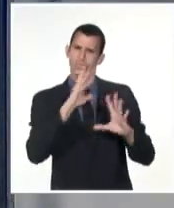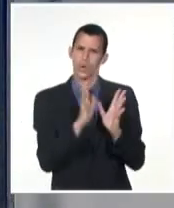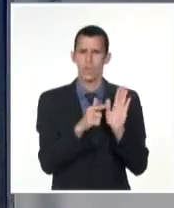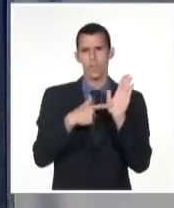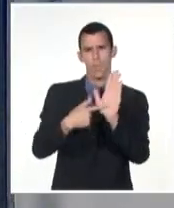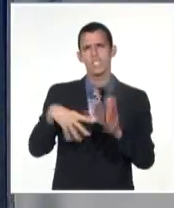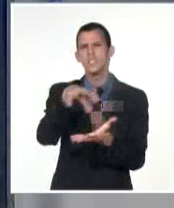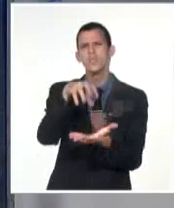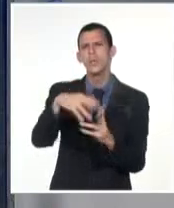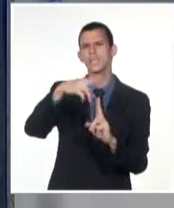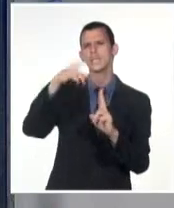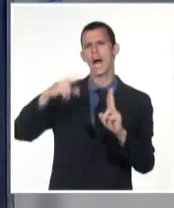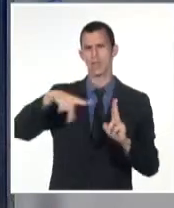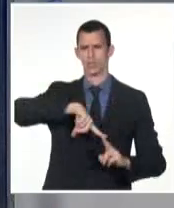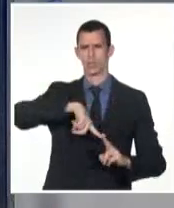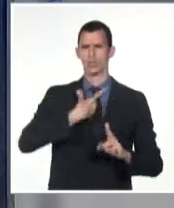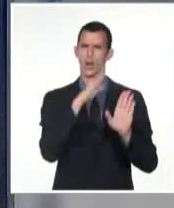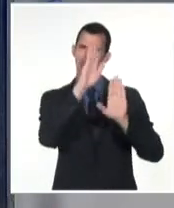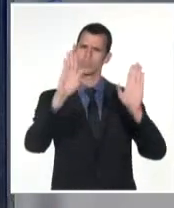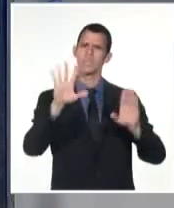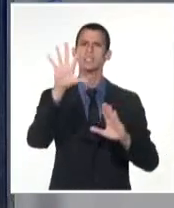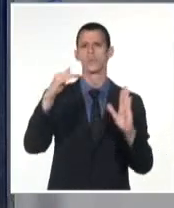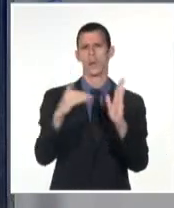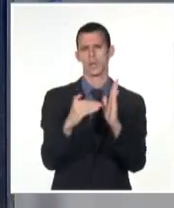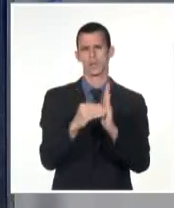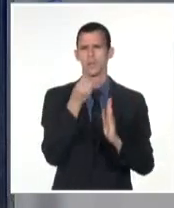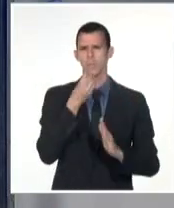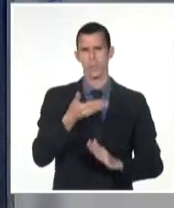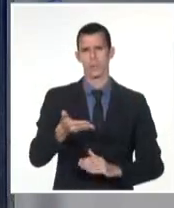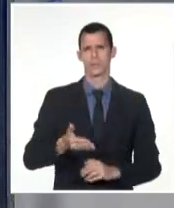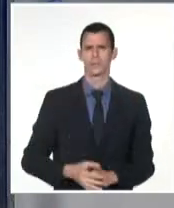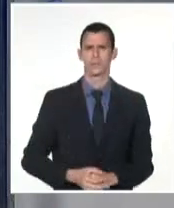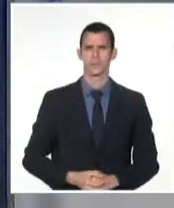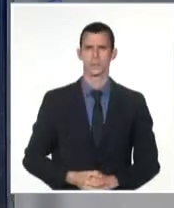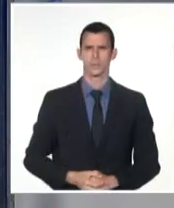Bellas Artes a las 5 de la tarde. Con estas invitaciones me despido.